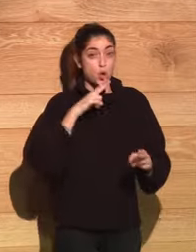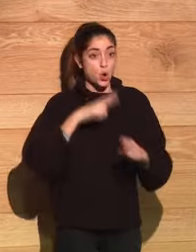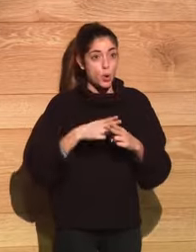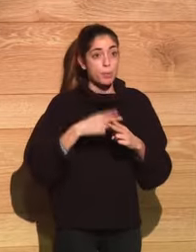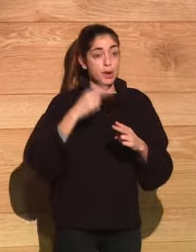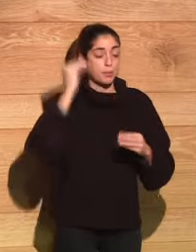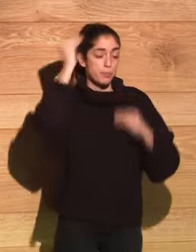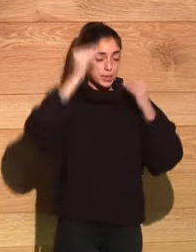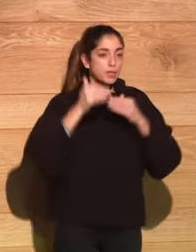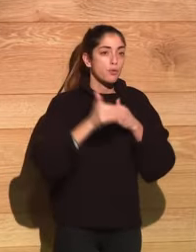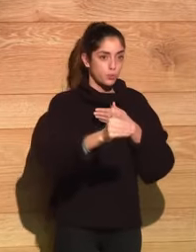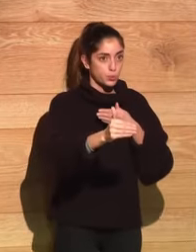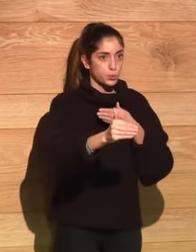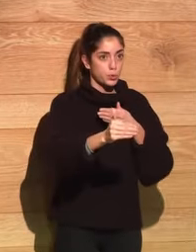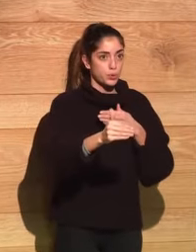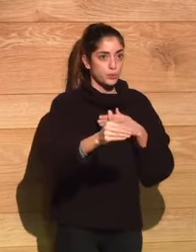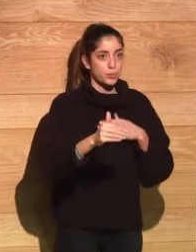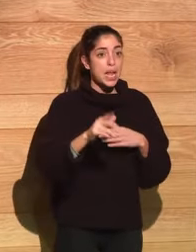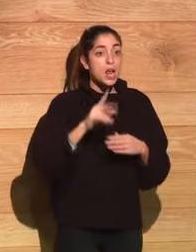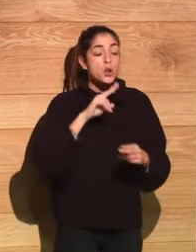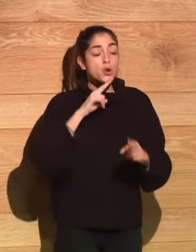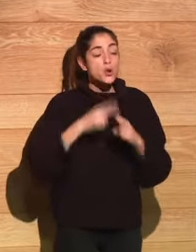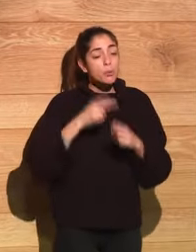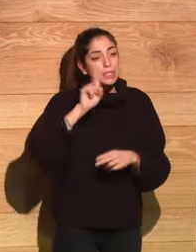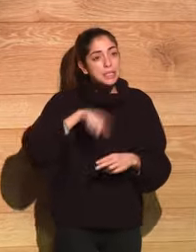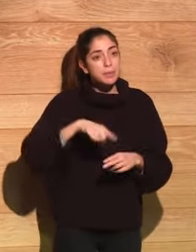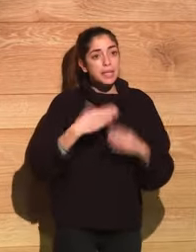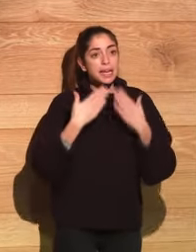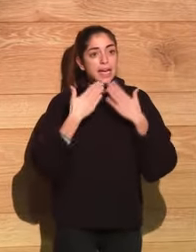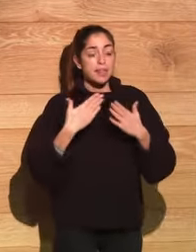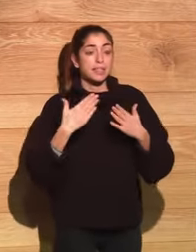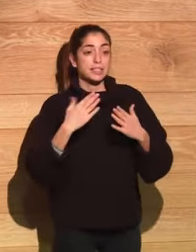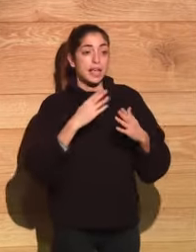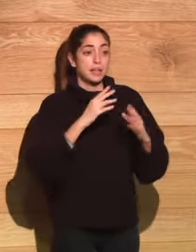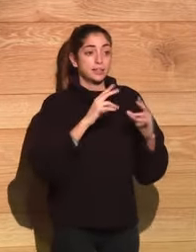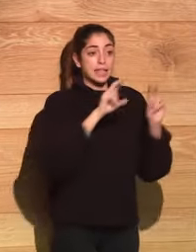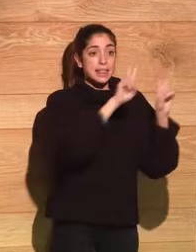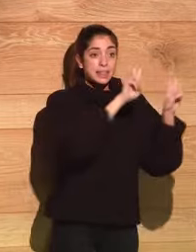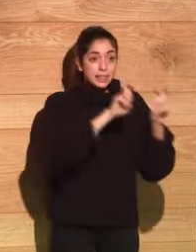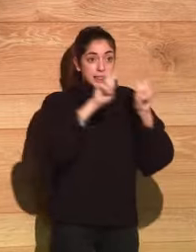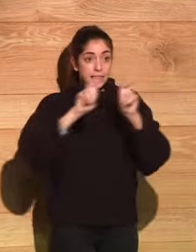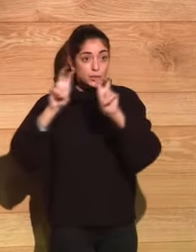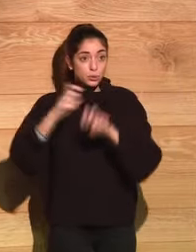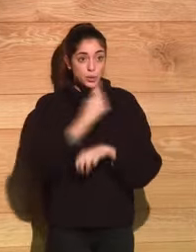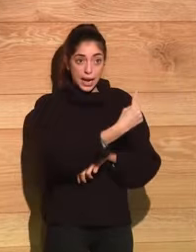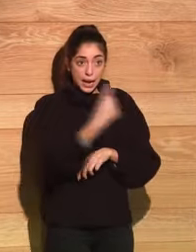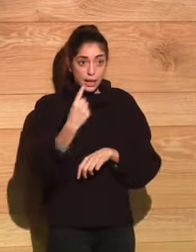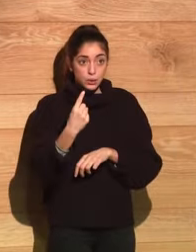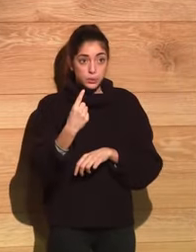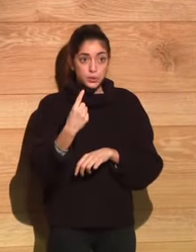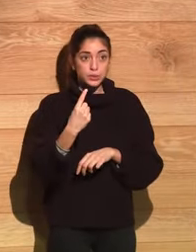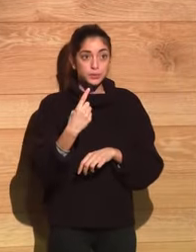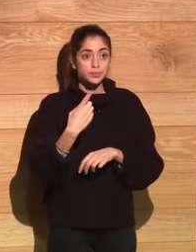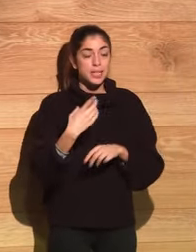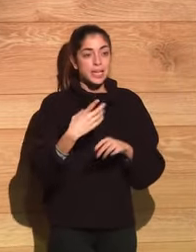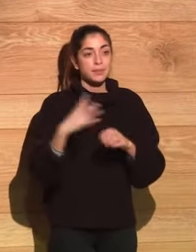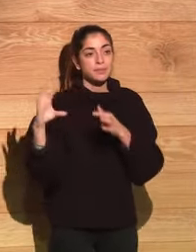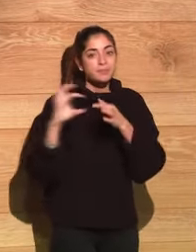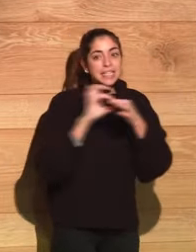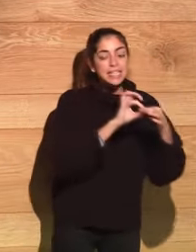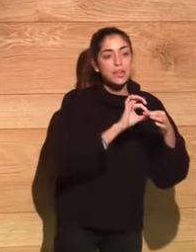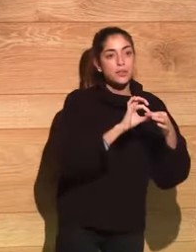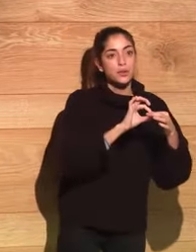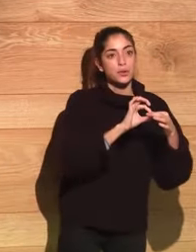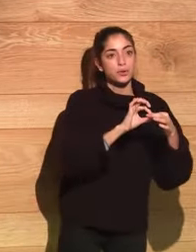nombre viene también porque cada uno de esos títulos viene prologado por una figura, una